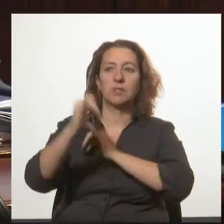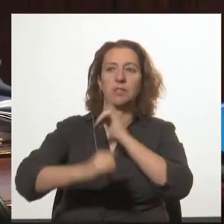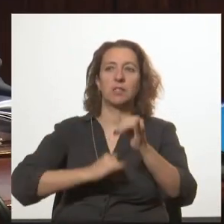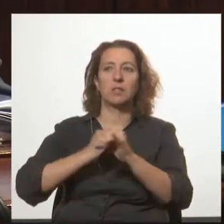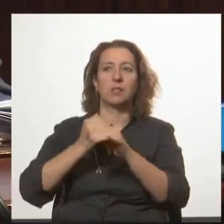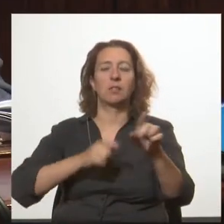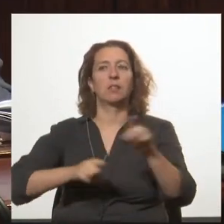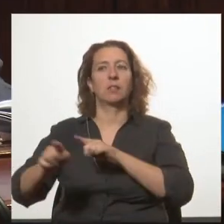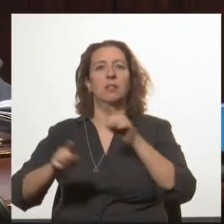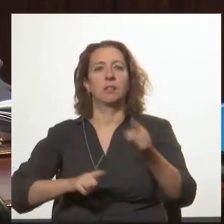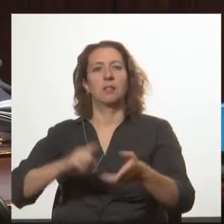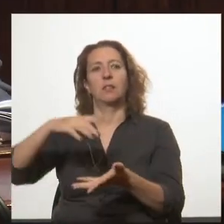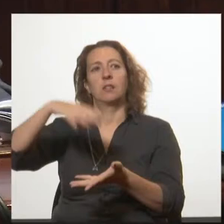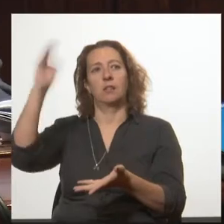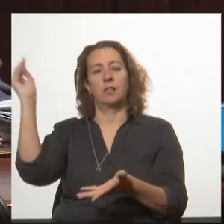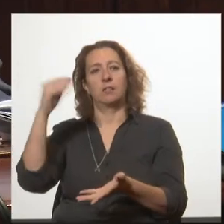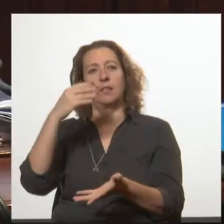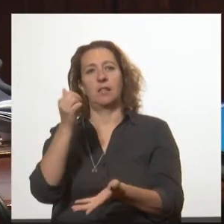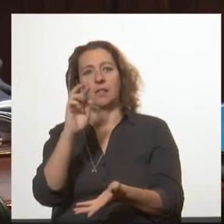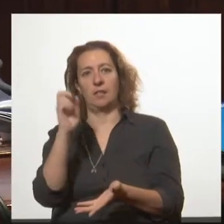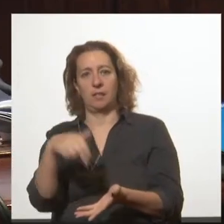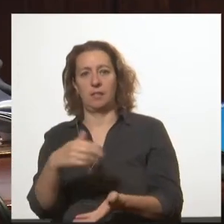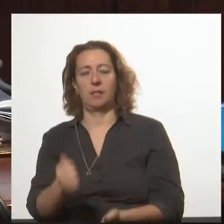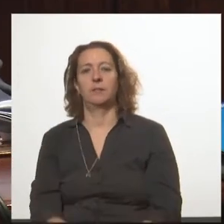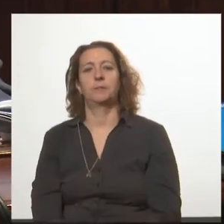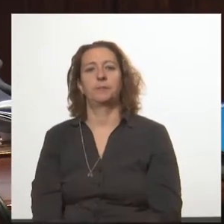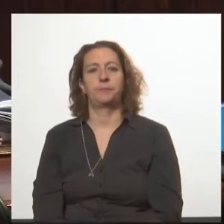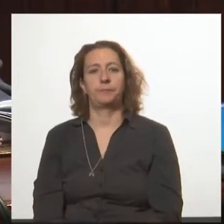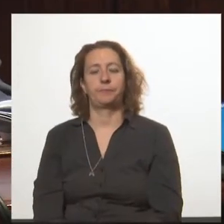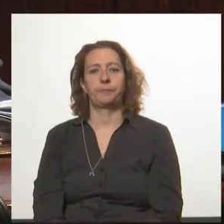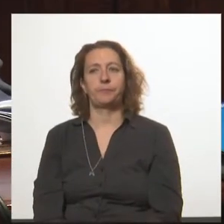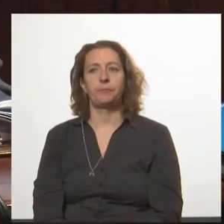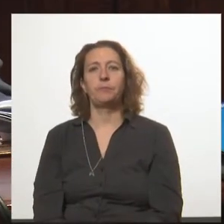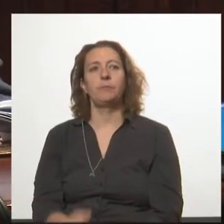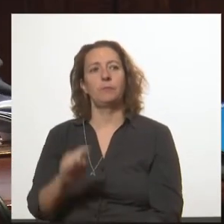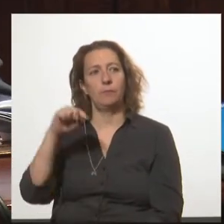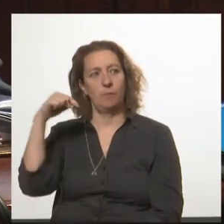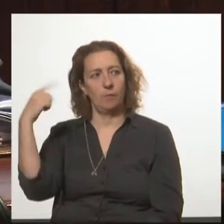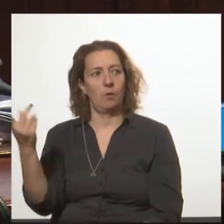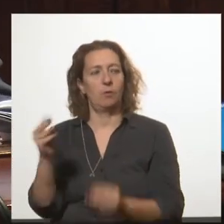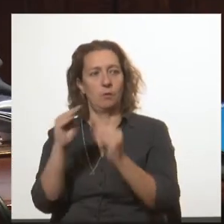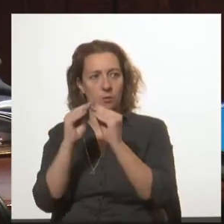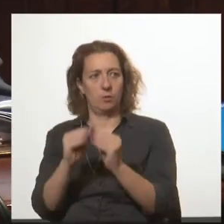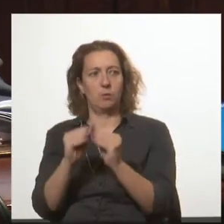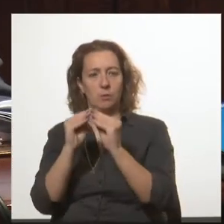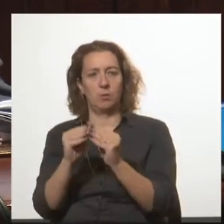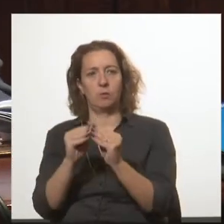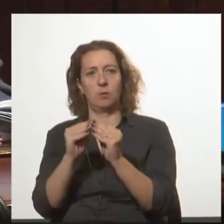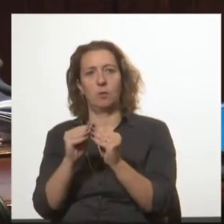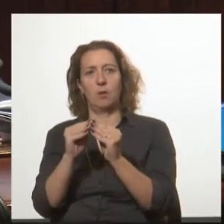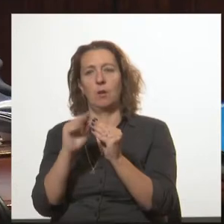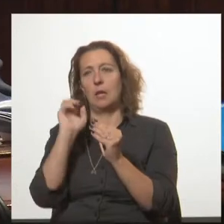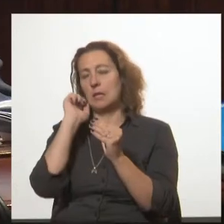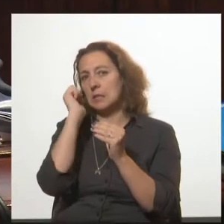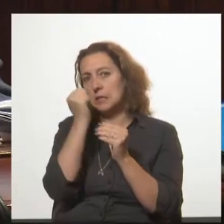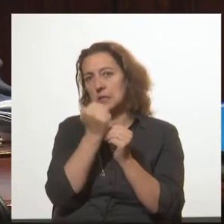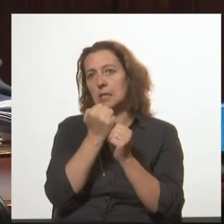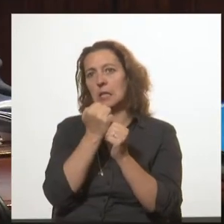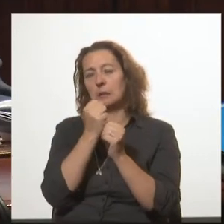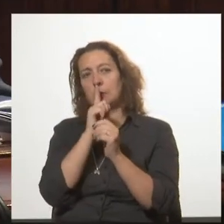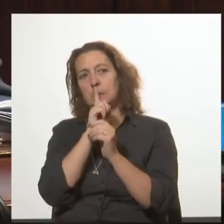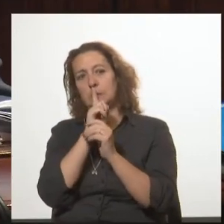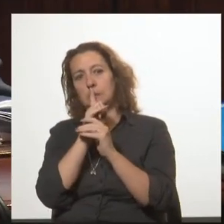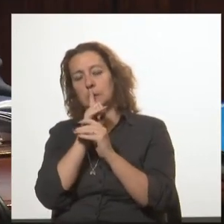también de un amante de la regularidad otro asunto muy oscuro es la reserva de las actuaciones la